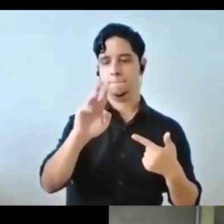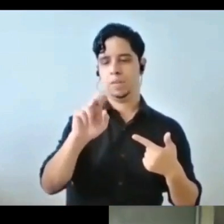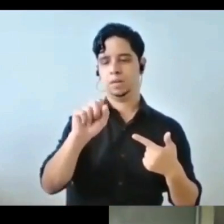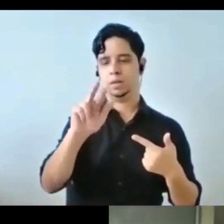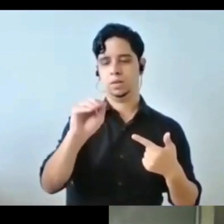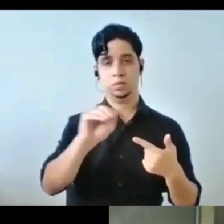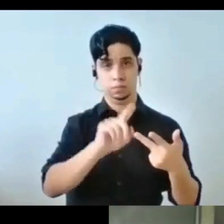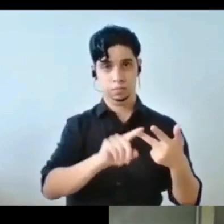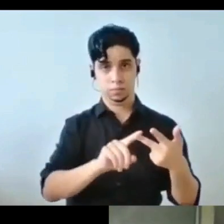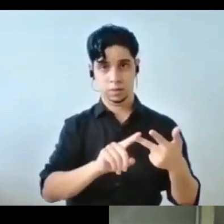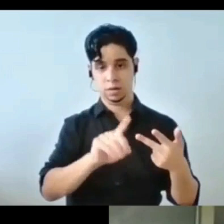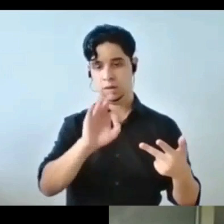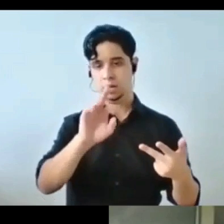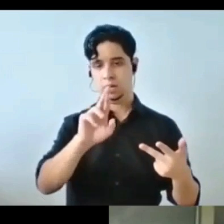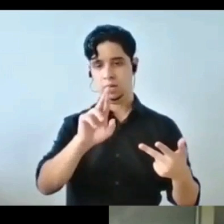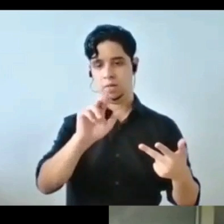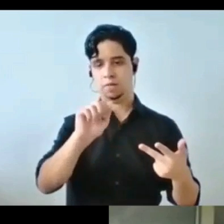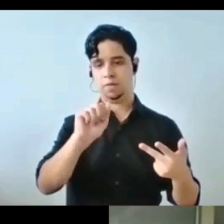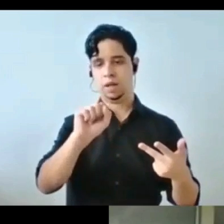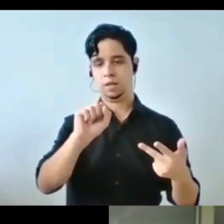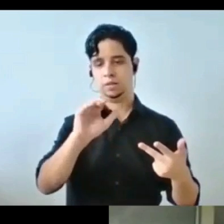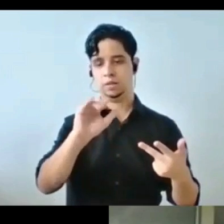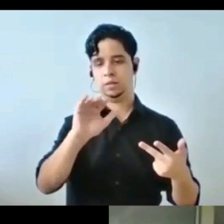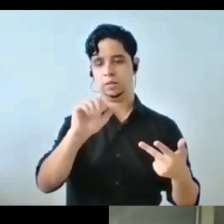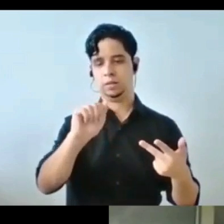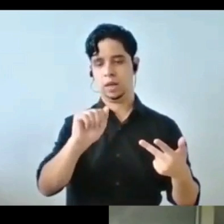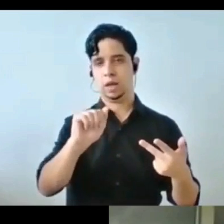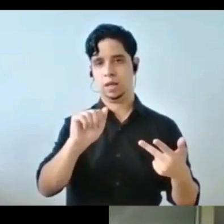La otra es Francisca Dávila